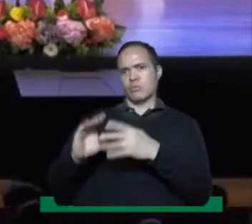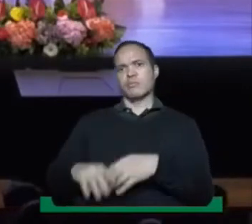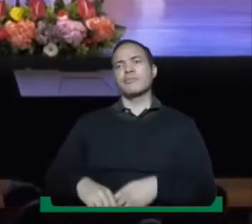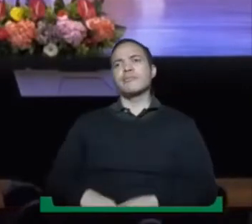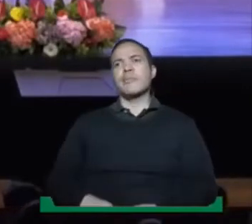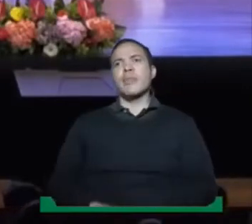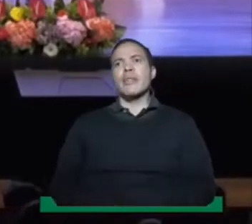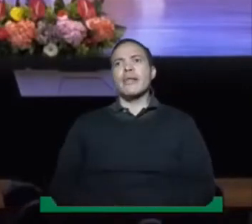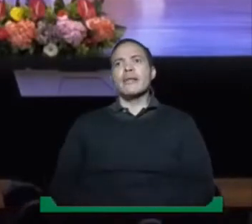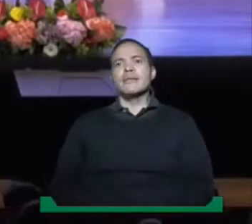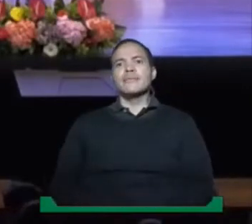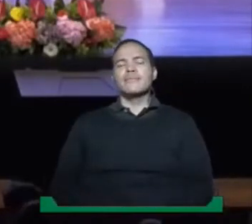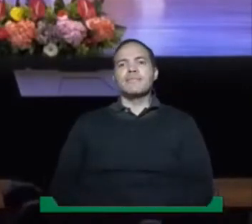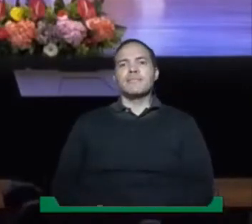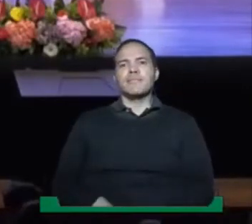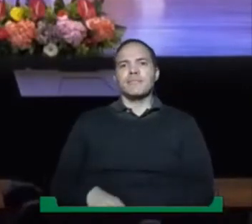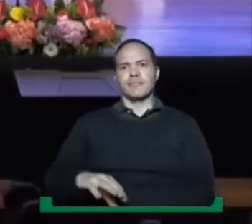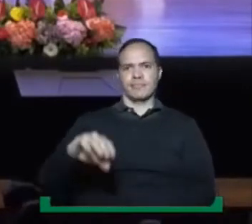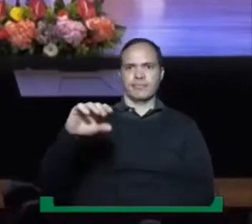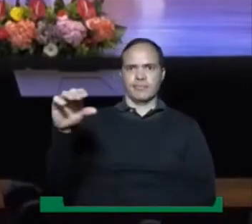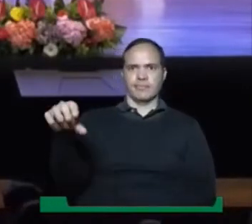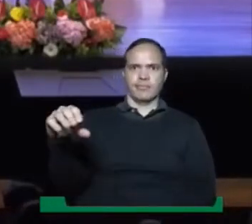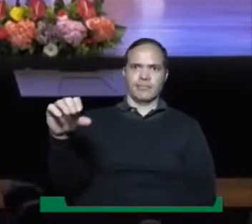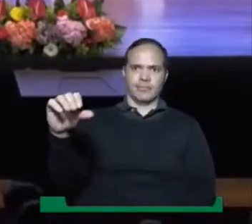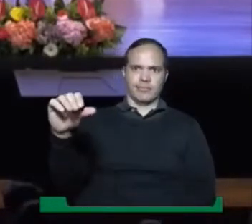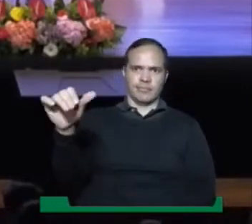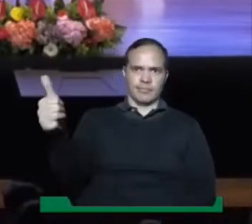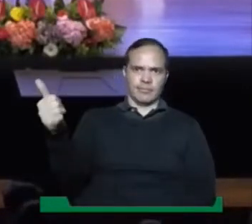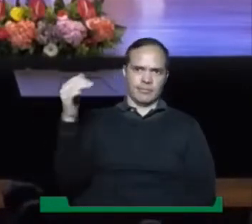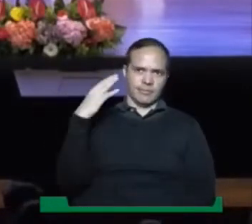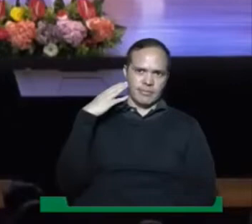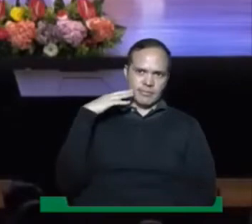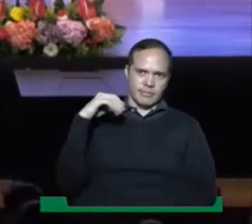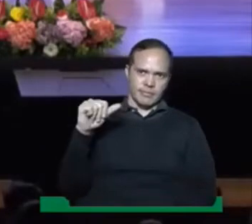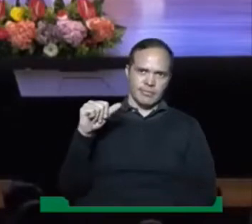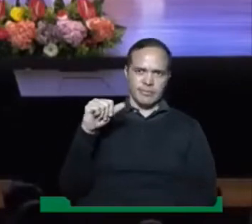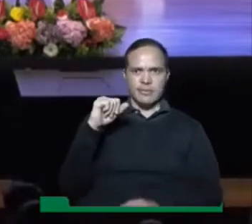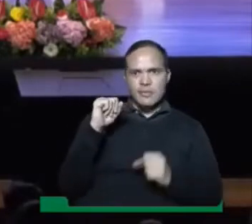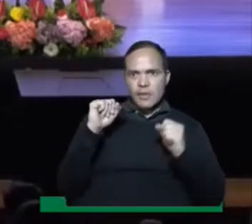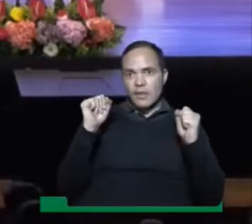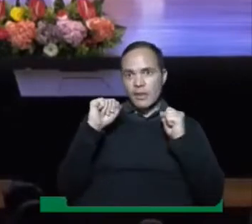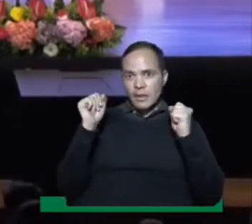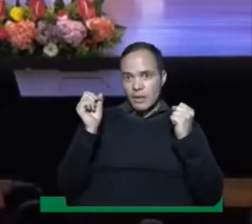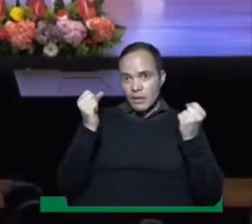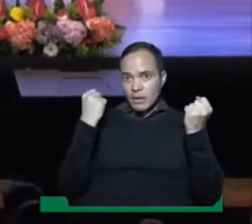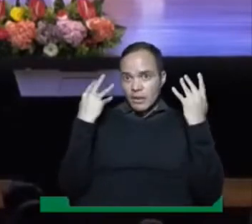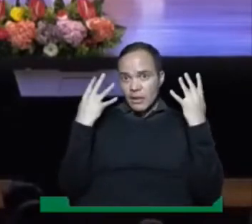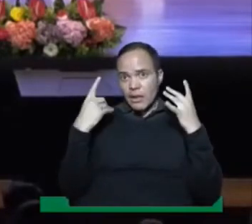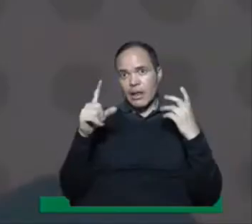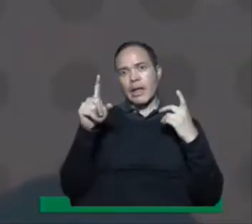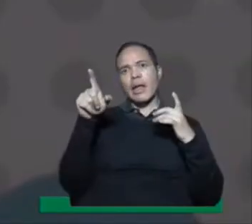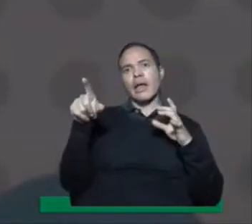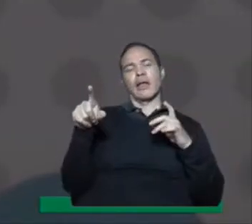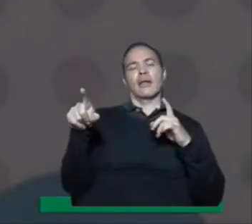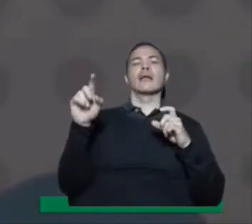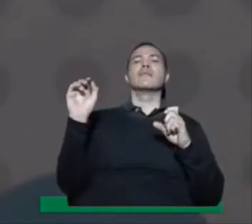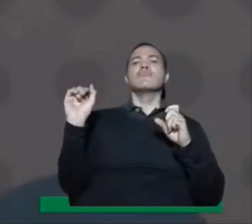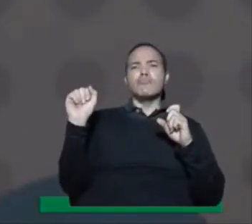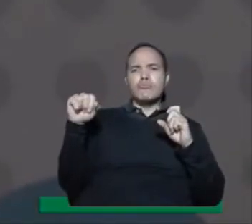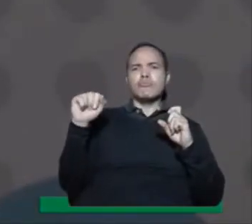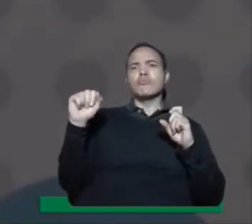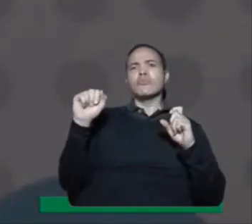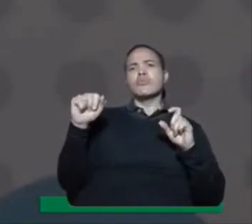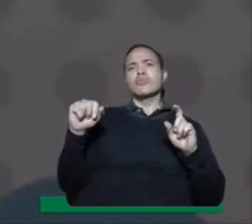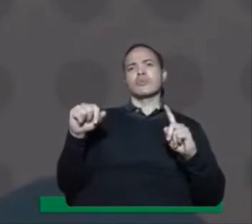yo creo que santa elena también ha logrado pues una gran articulación con lo público y venimos trabajando algunos